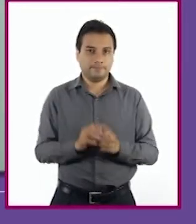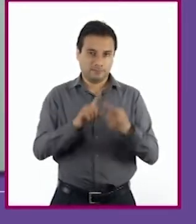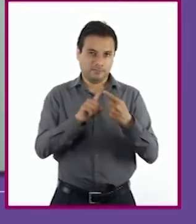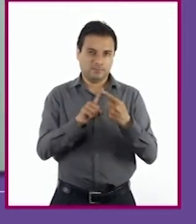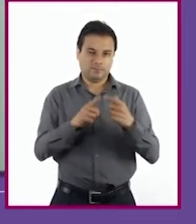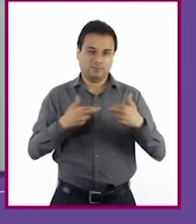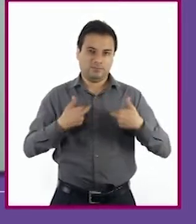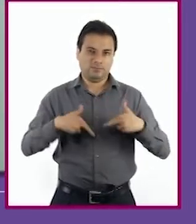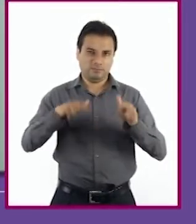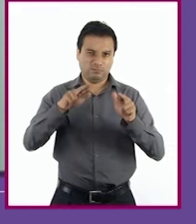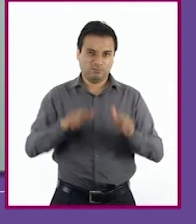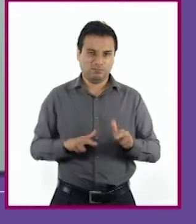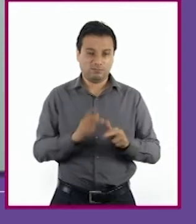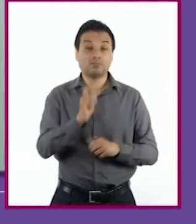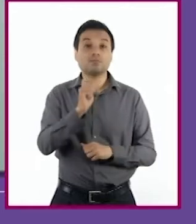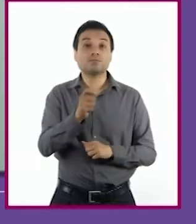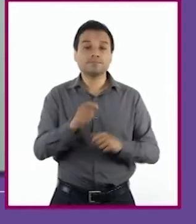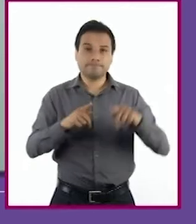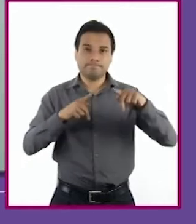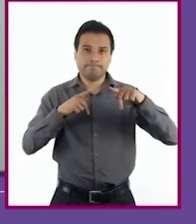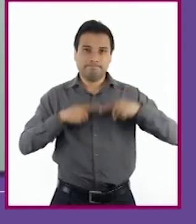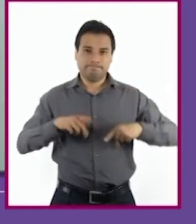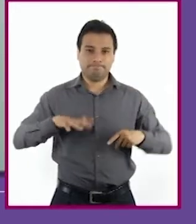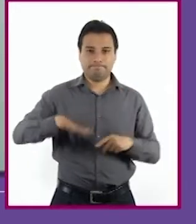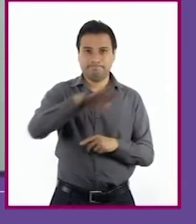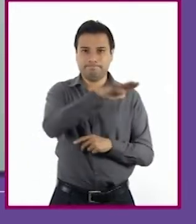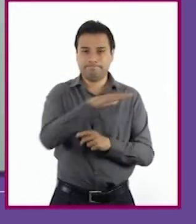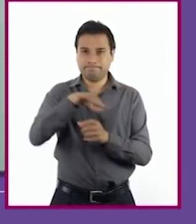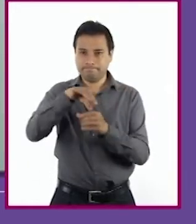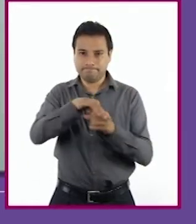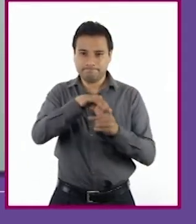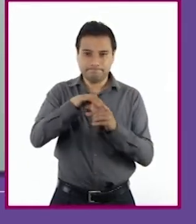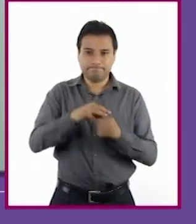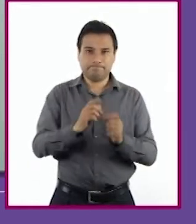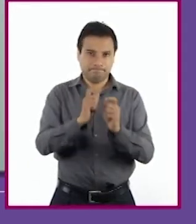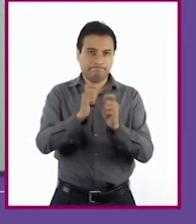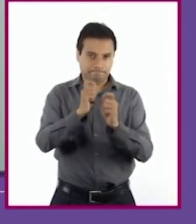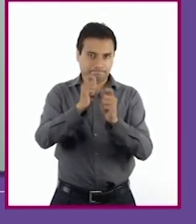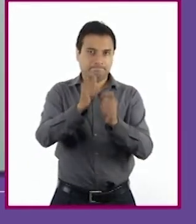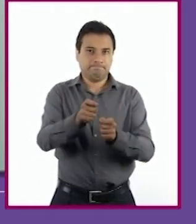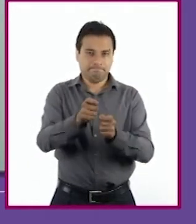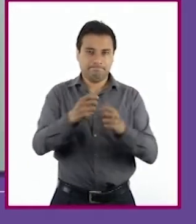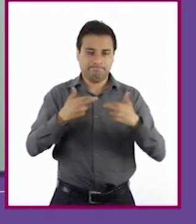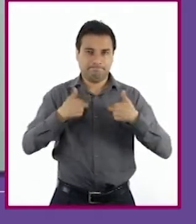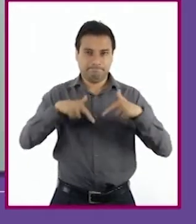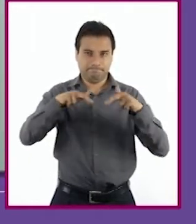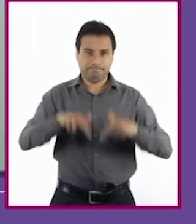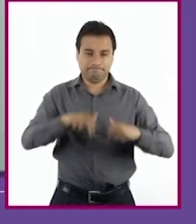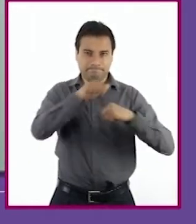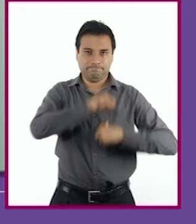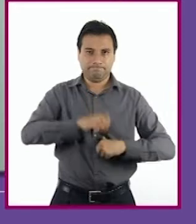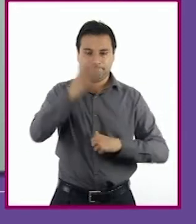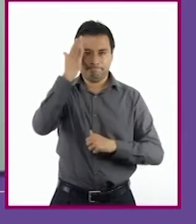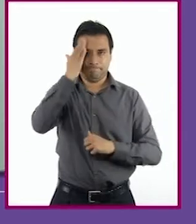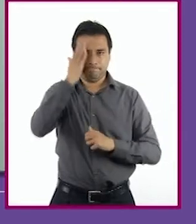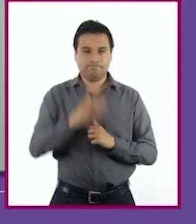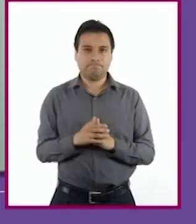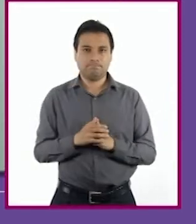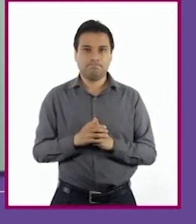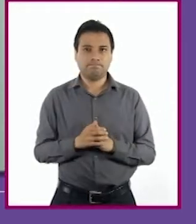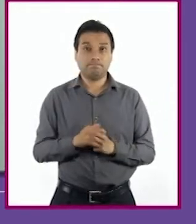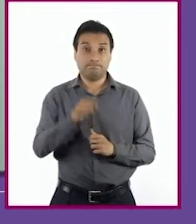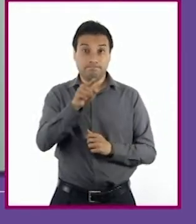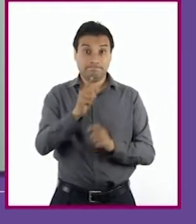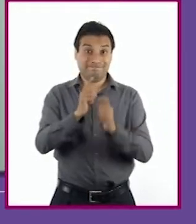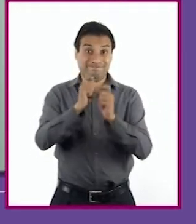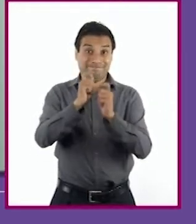Representativa, donde los ciudadanos eligen a sus representantes mediante el voto. Estos ciudadanos son electos para